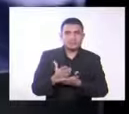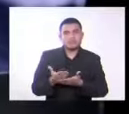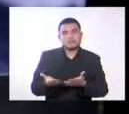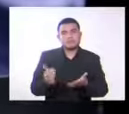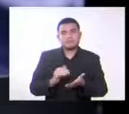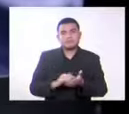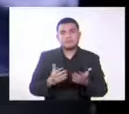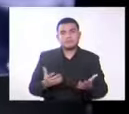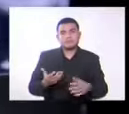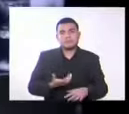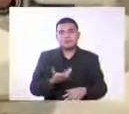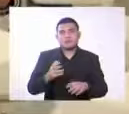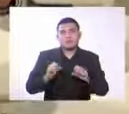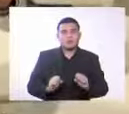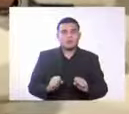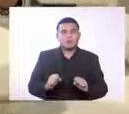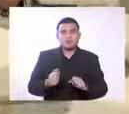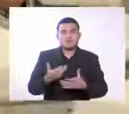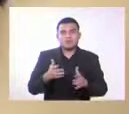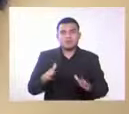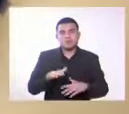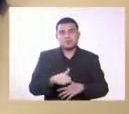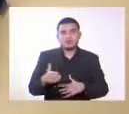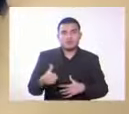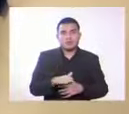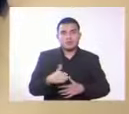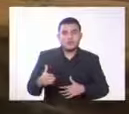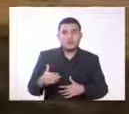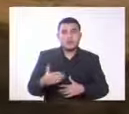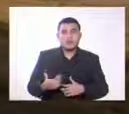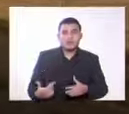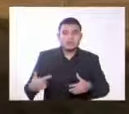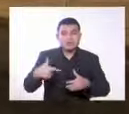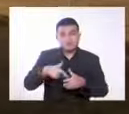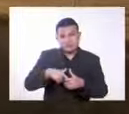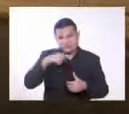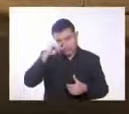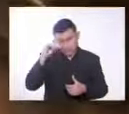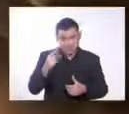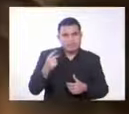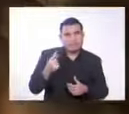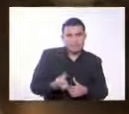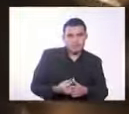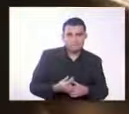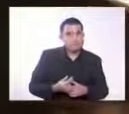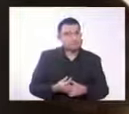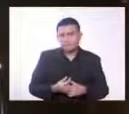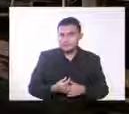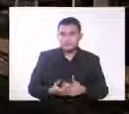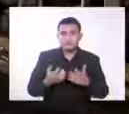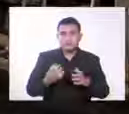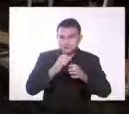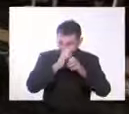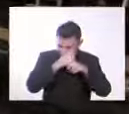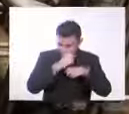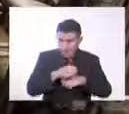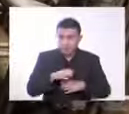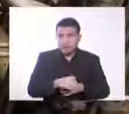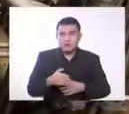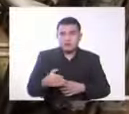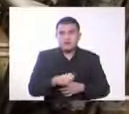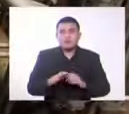Pero como no podemos dejar de utilizar combustibles fósiles de un día para el otro, muchos científicos también están trabajando para